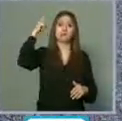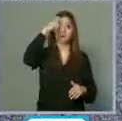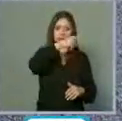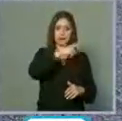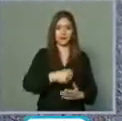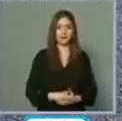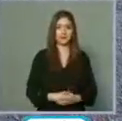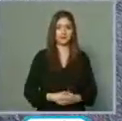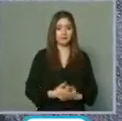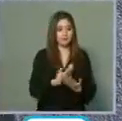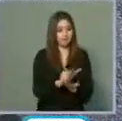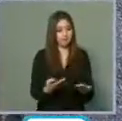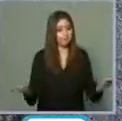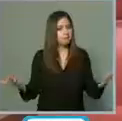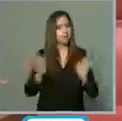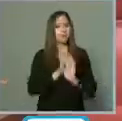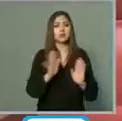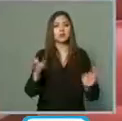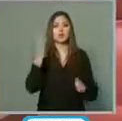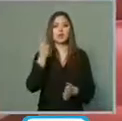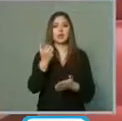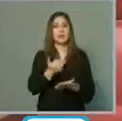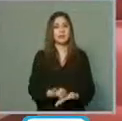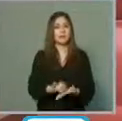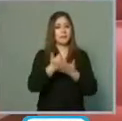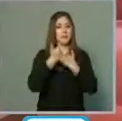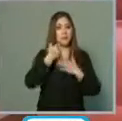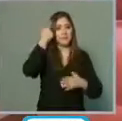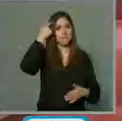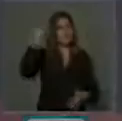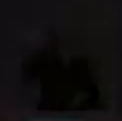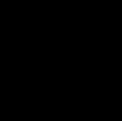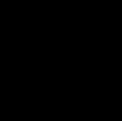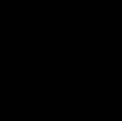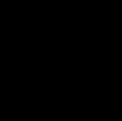que pues con este kit ya estamos más que armadas, ¿es cierto? Sí, yo creo que son los esenciales. Esenciales.